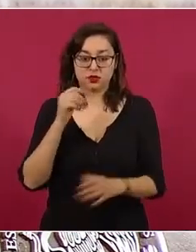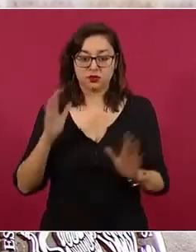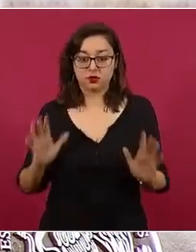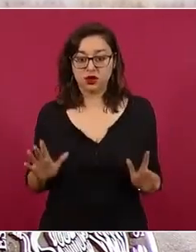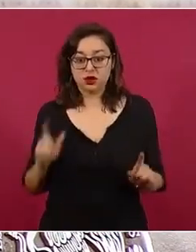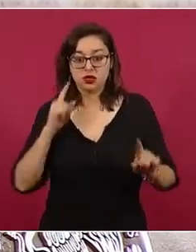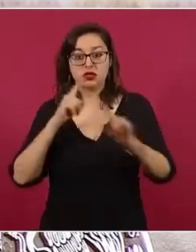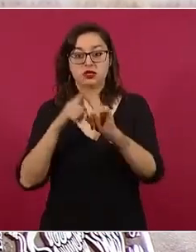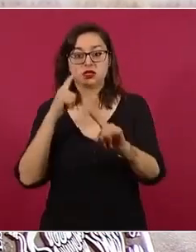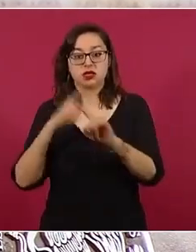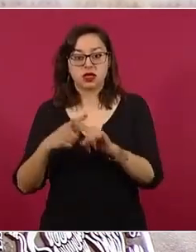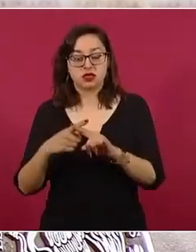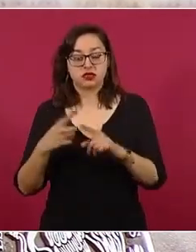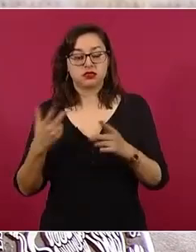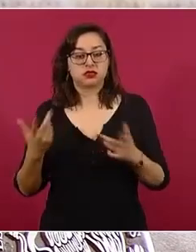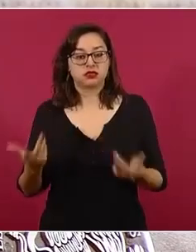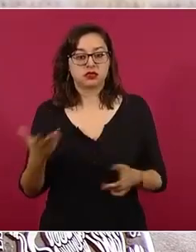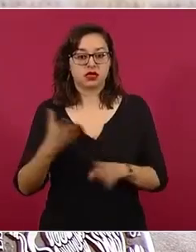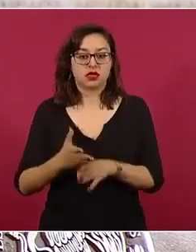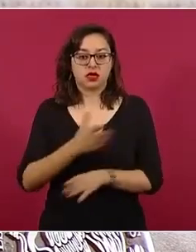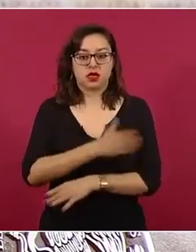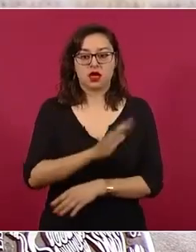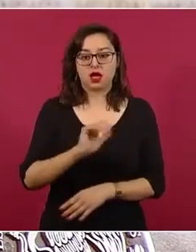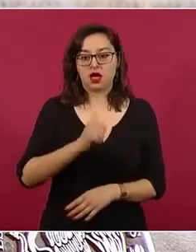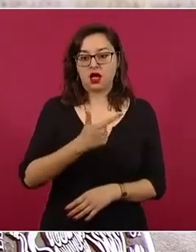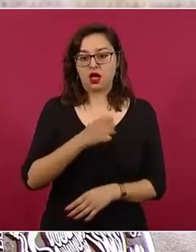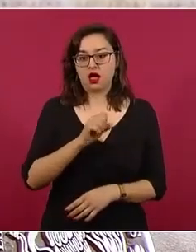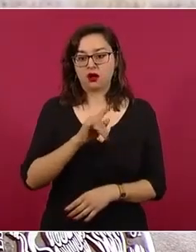quedó cuando falleció Agustín,